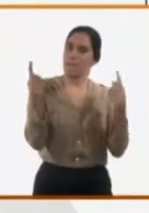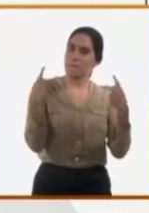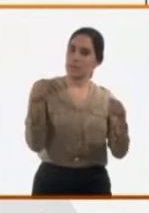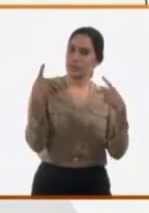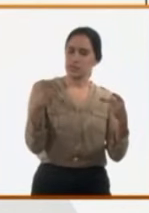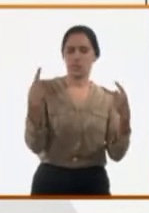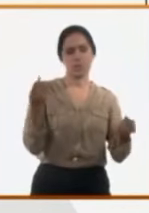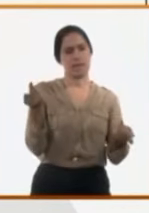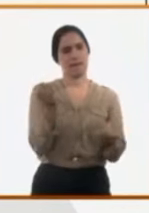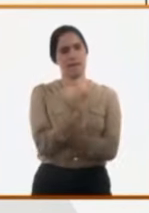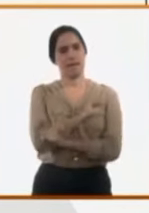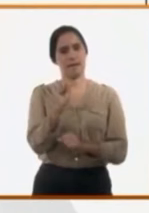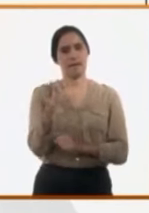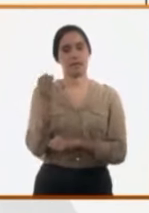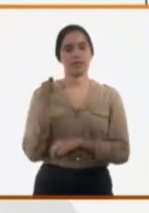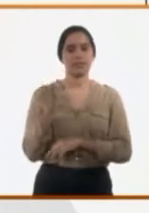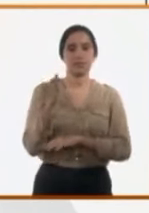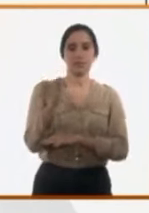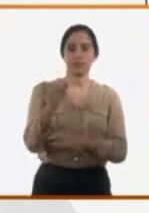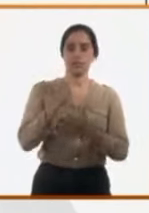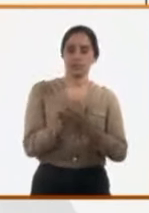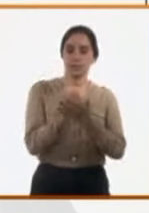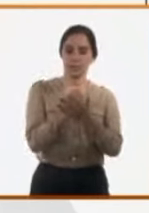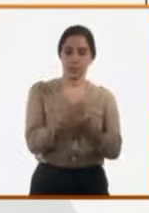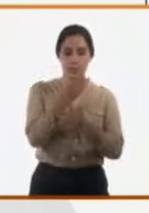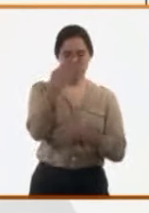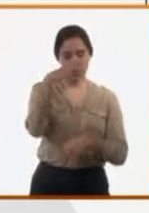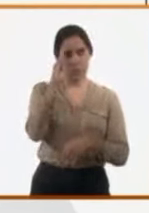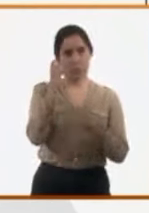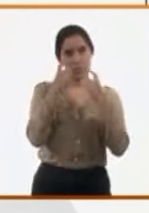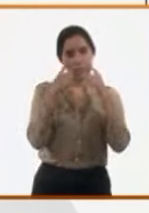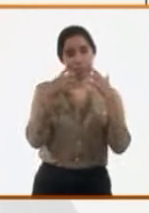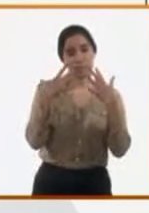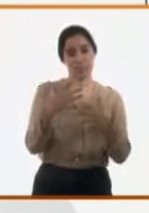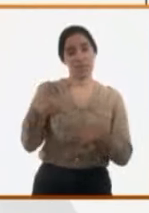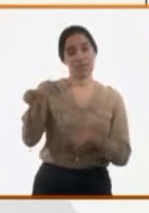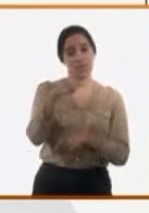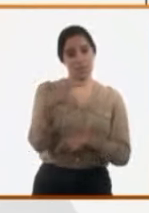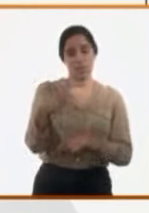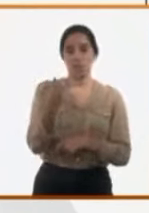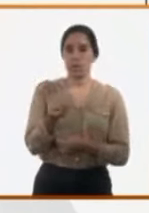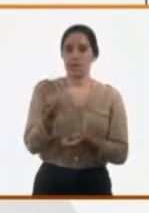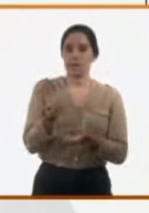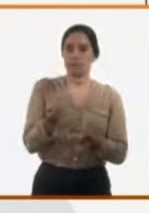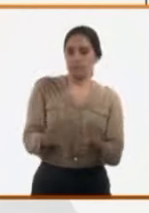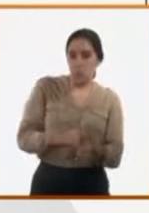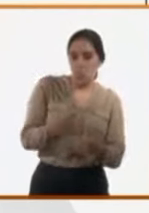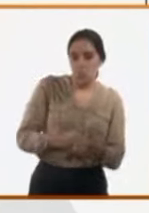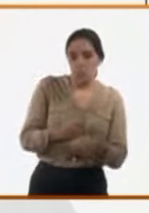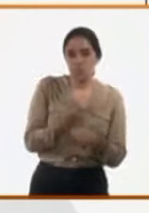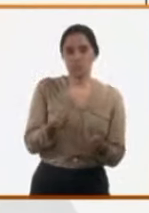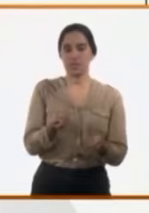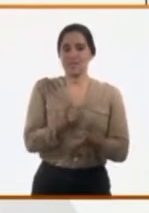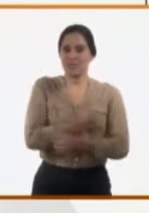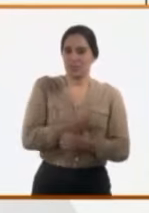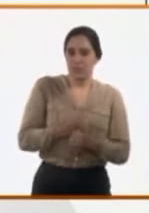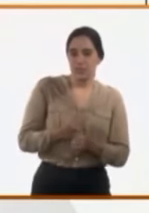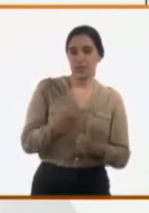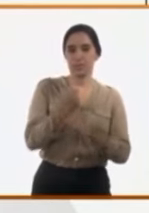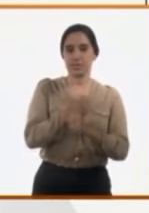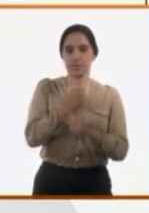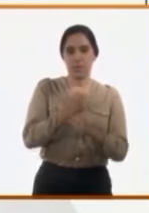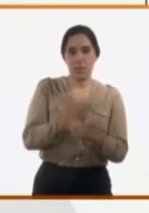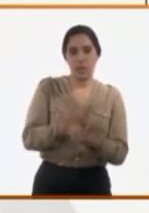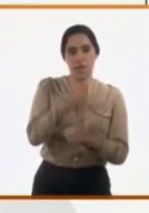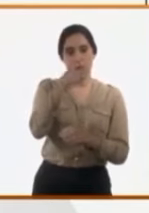posibilidad Solo queda que ellos luchen por ese esfuerzo que hace nuestro nuestro gobierno nuestra patria